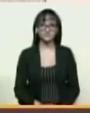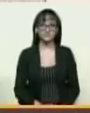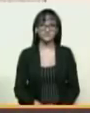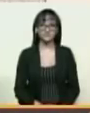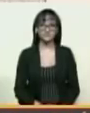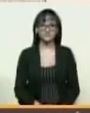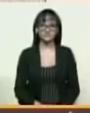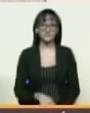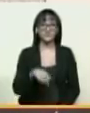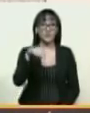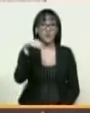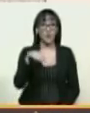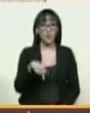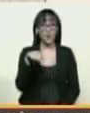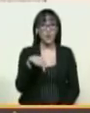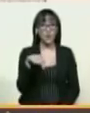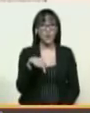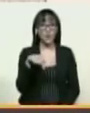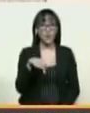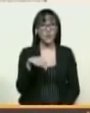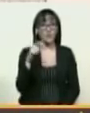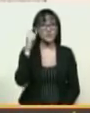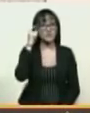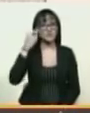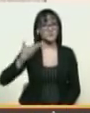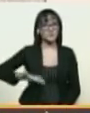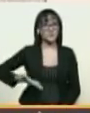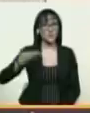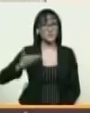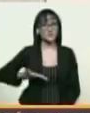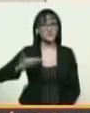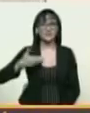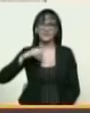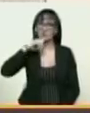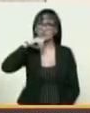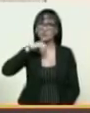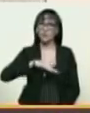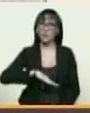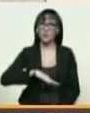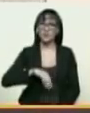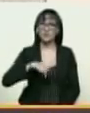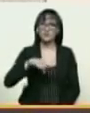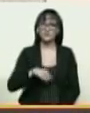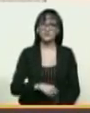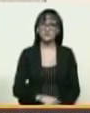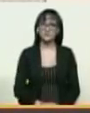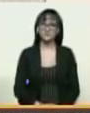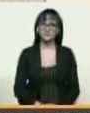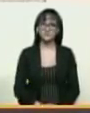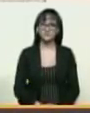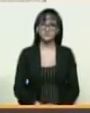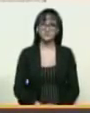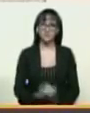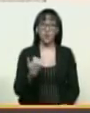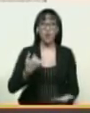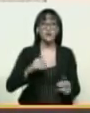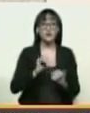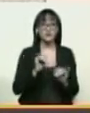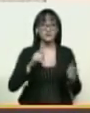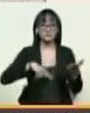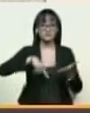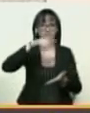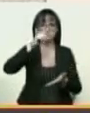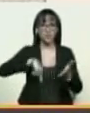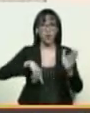podemos calificar como un día trascendental, histórico. El día de hoy hemos firmado el